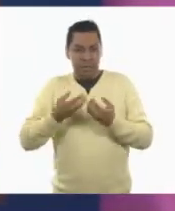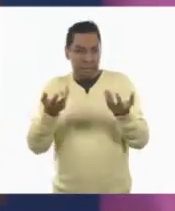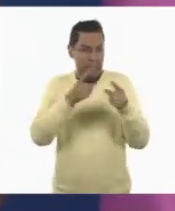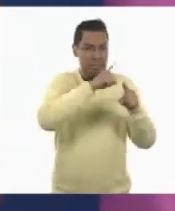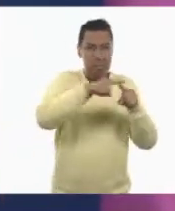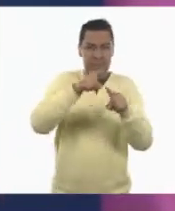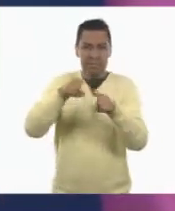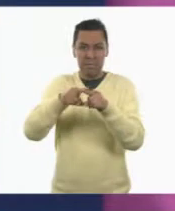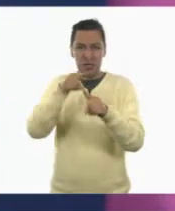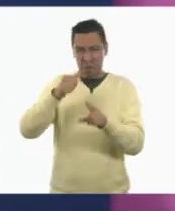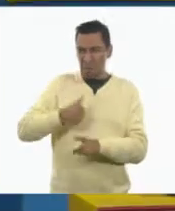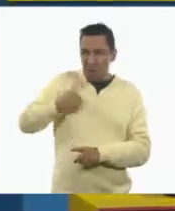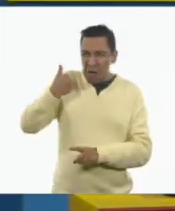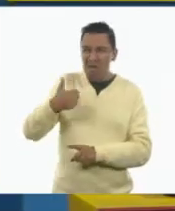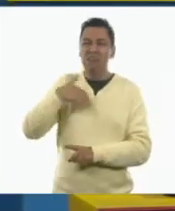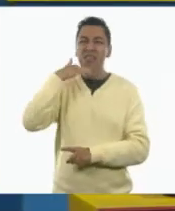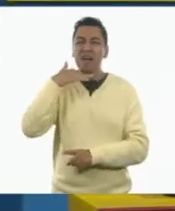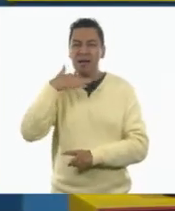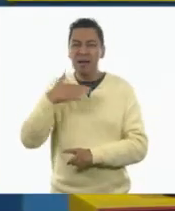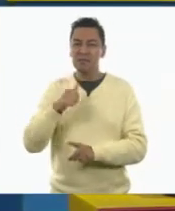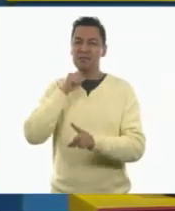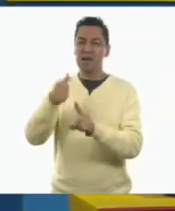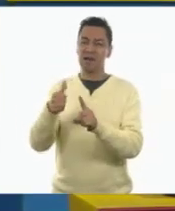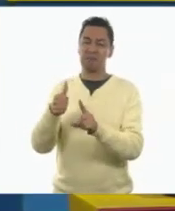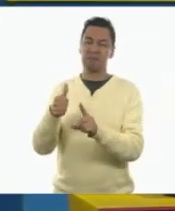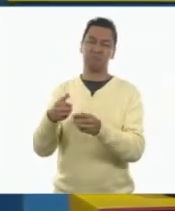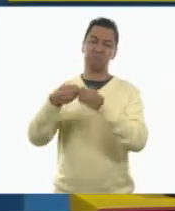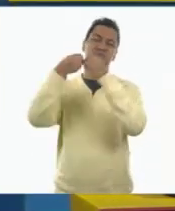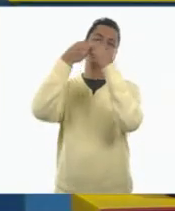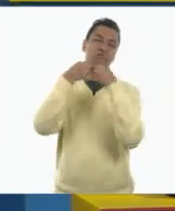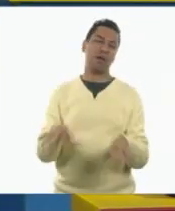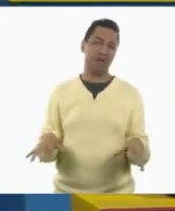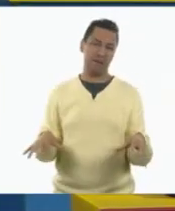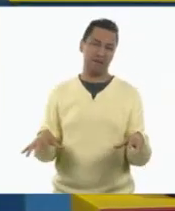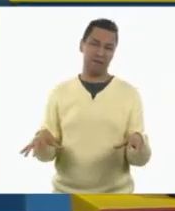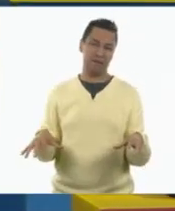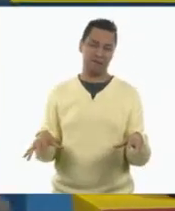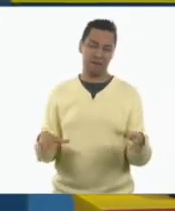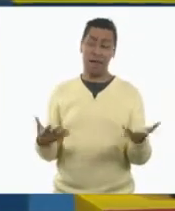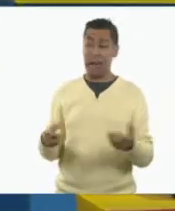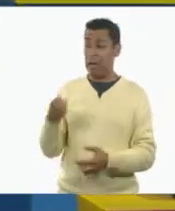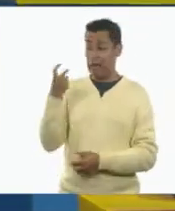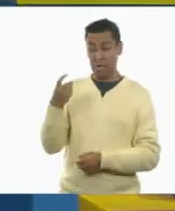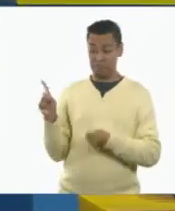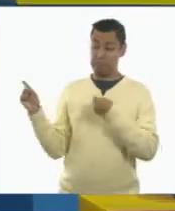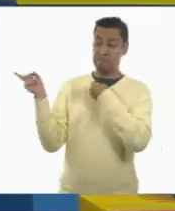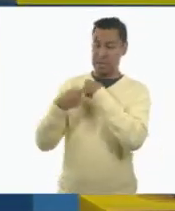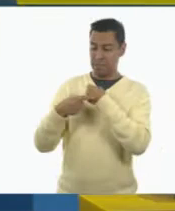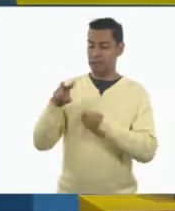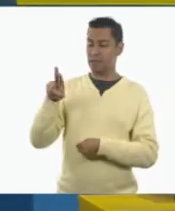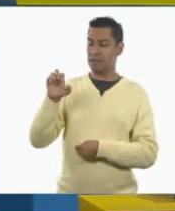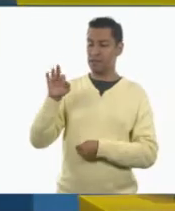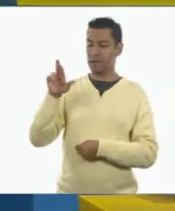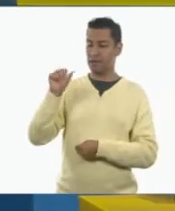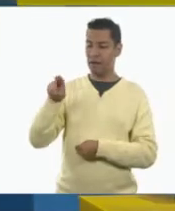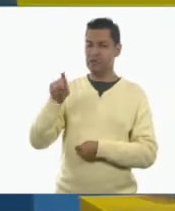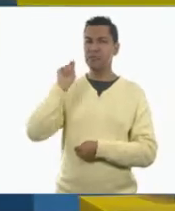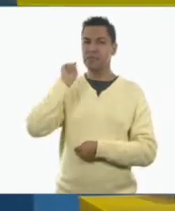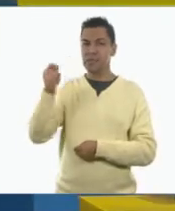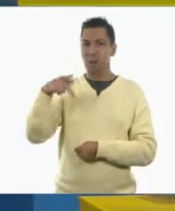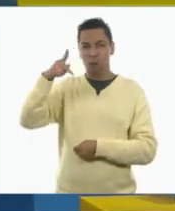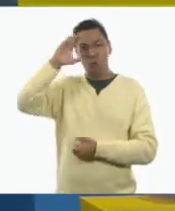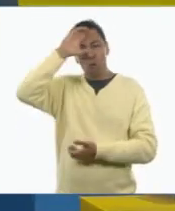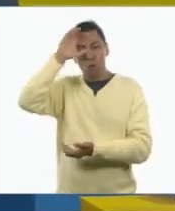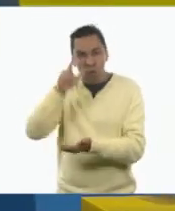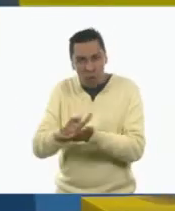ir. Los refranes son una manera de expresar nuestra cultura. Los refranes aparecen en